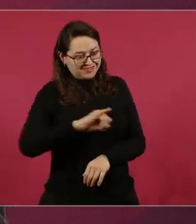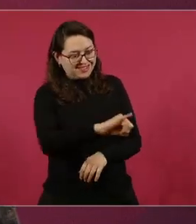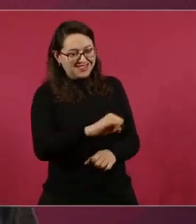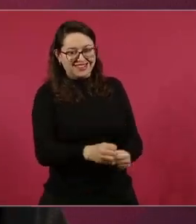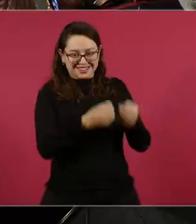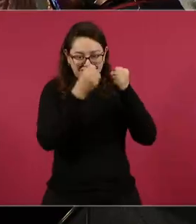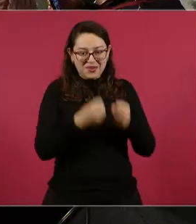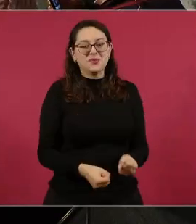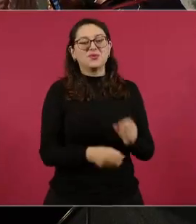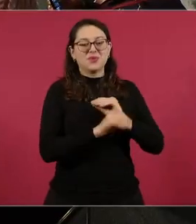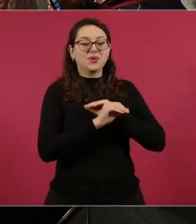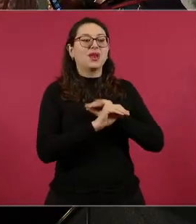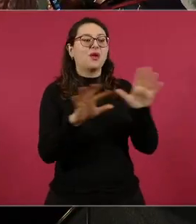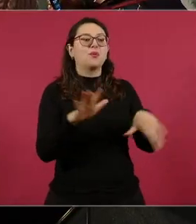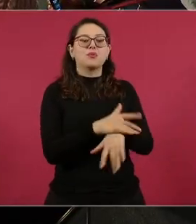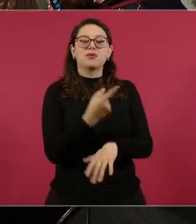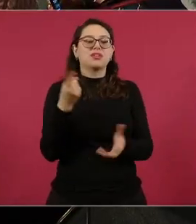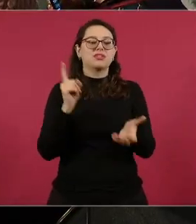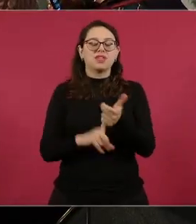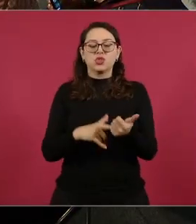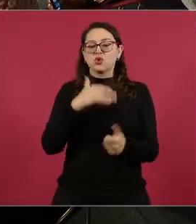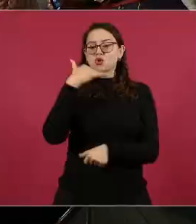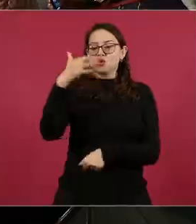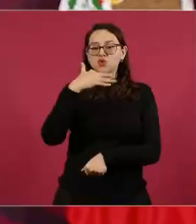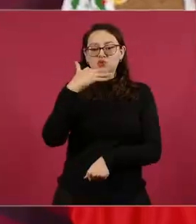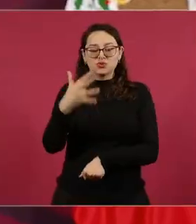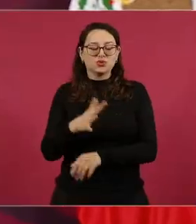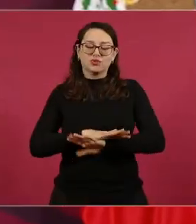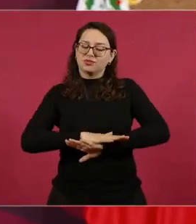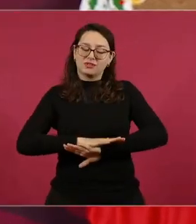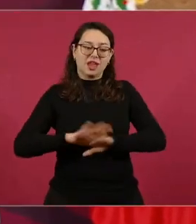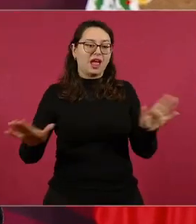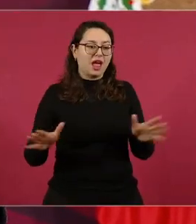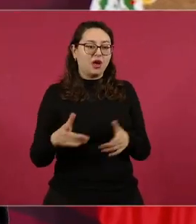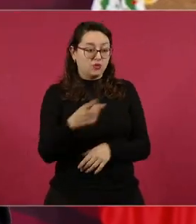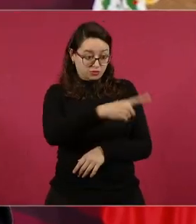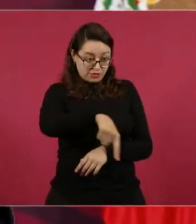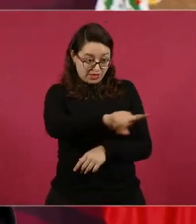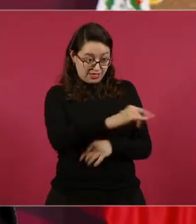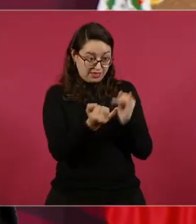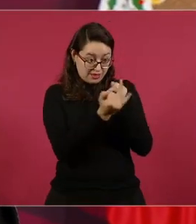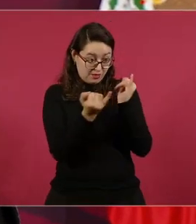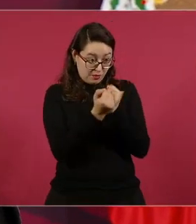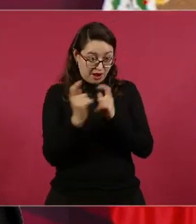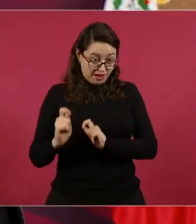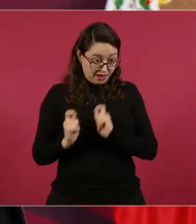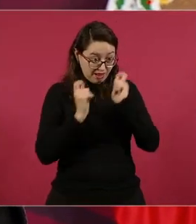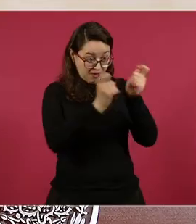Porque se va a manejar con honestidad, no la van a manejar ladrones.